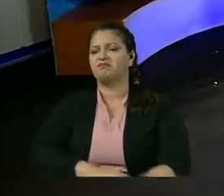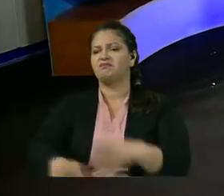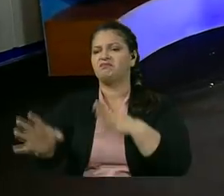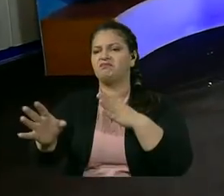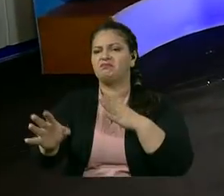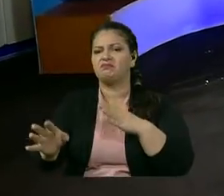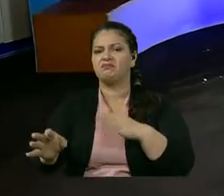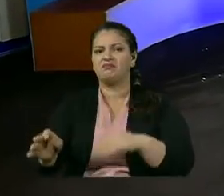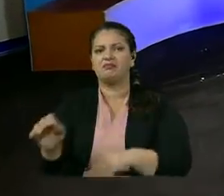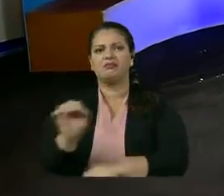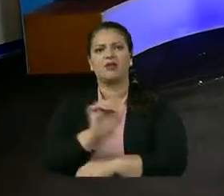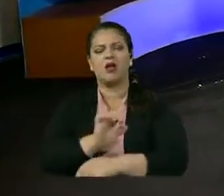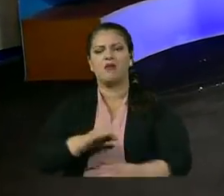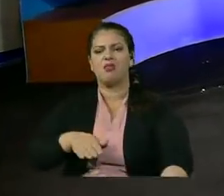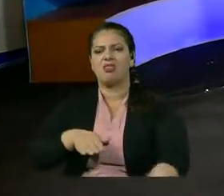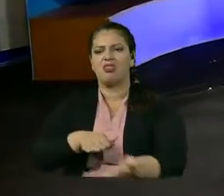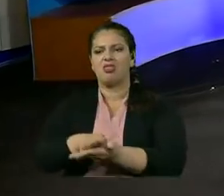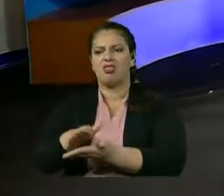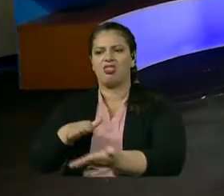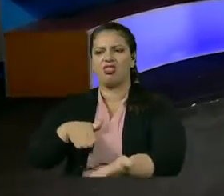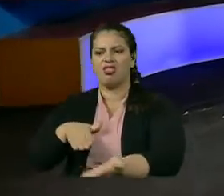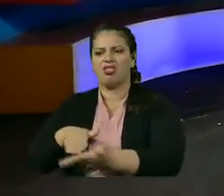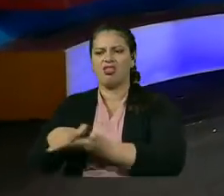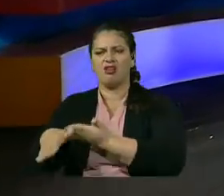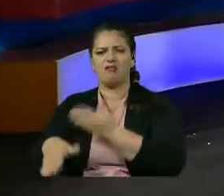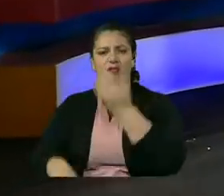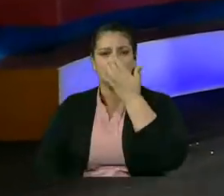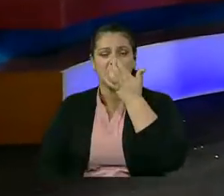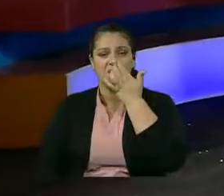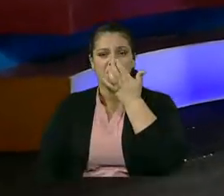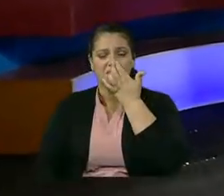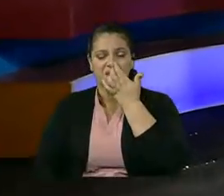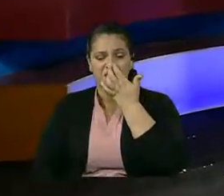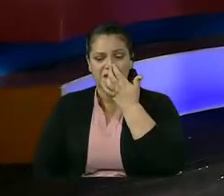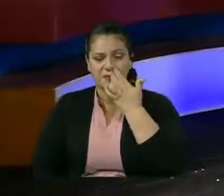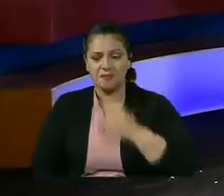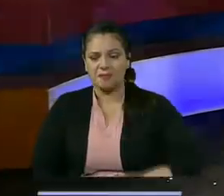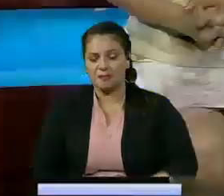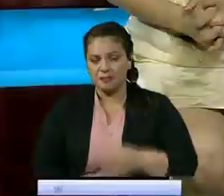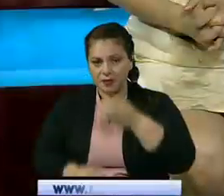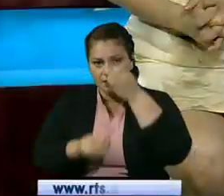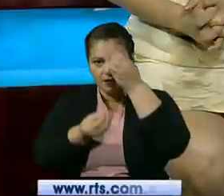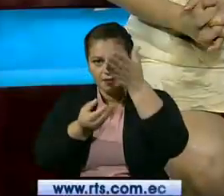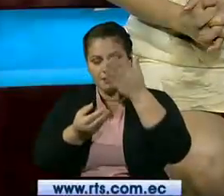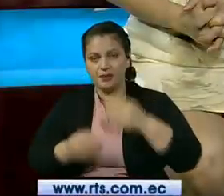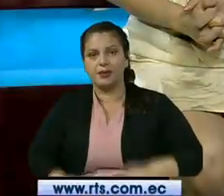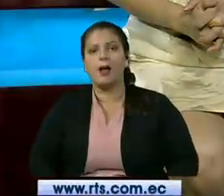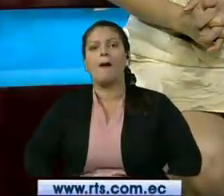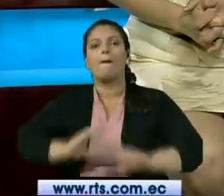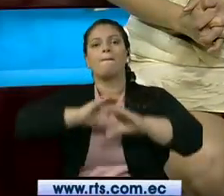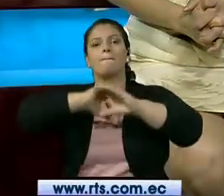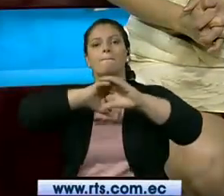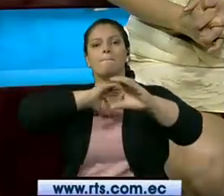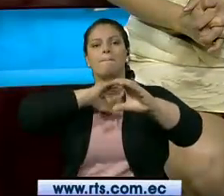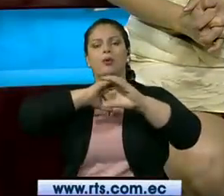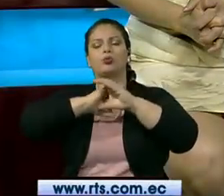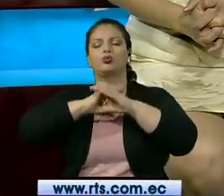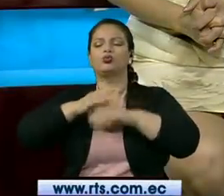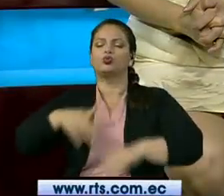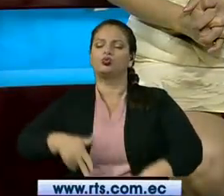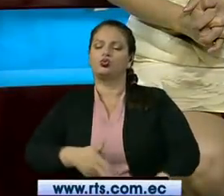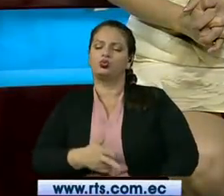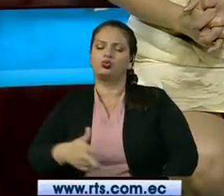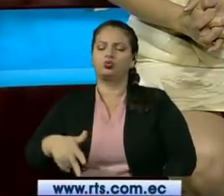Y otra lamentable noticia, un joven murió tras ser aparentemente lanzado de un bus en movimiento cuando este era asaltado por